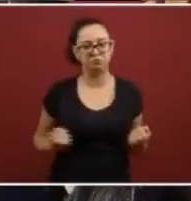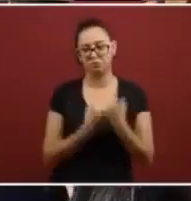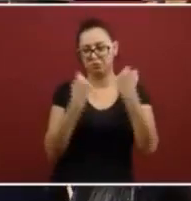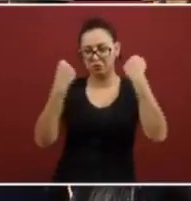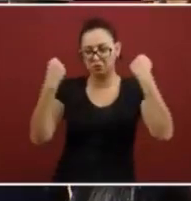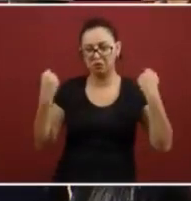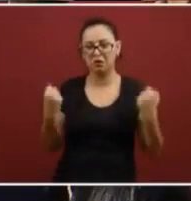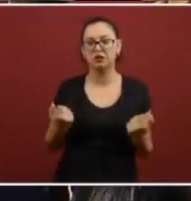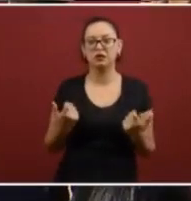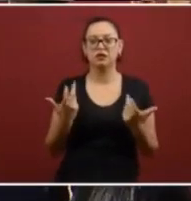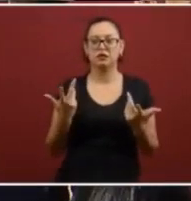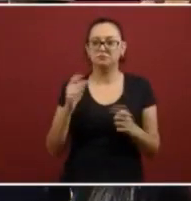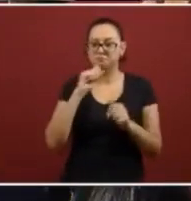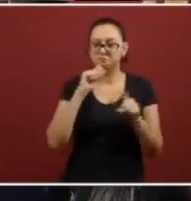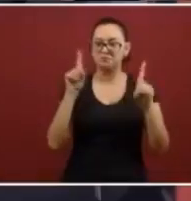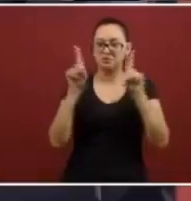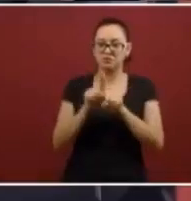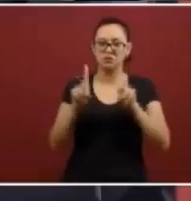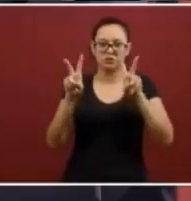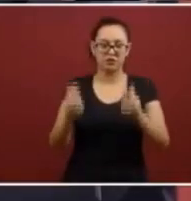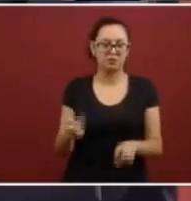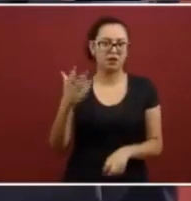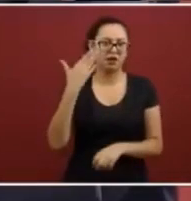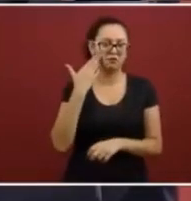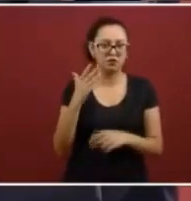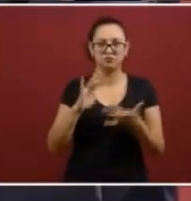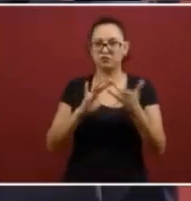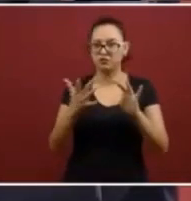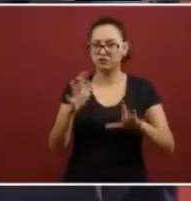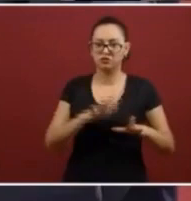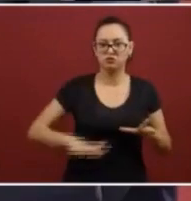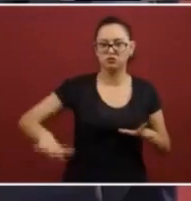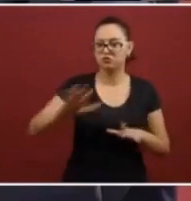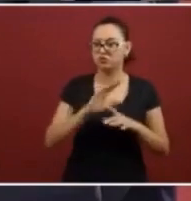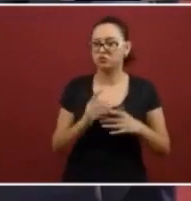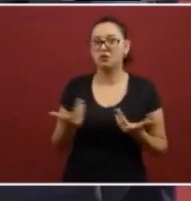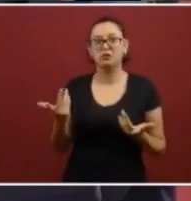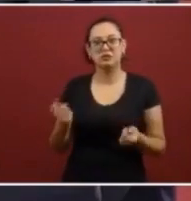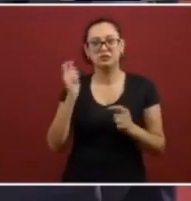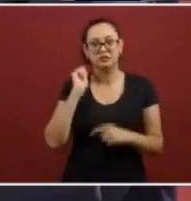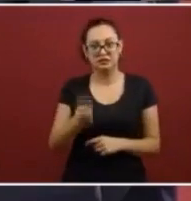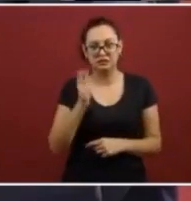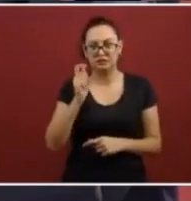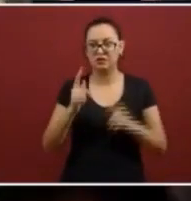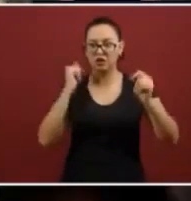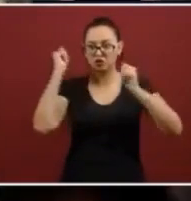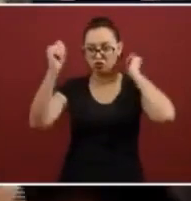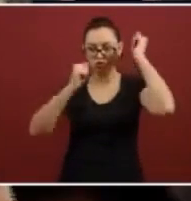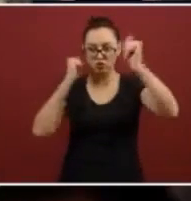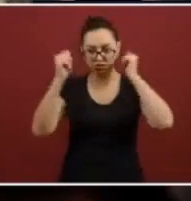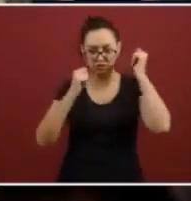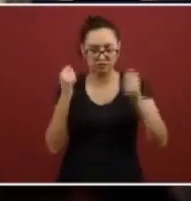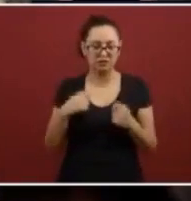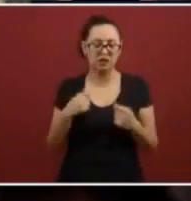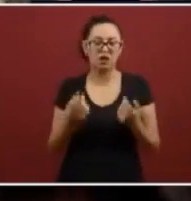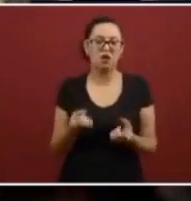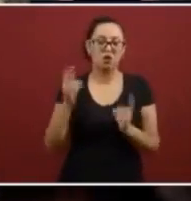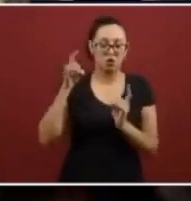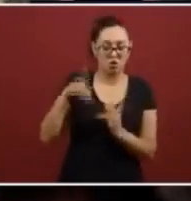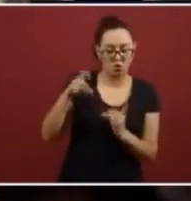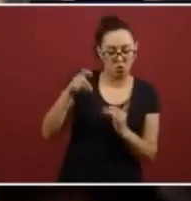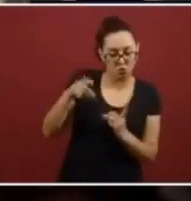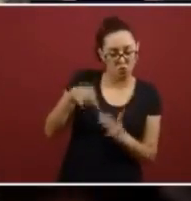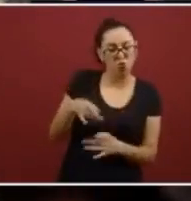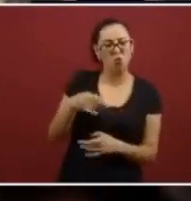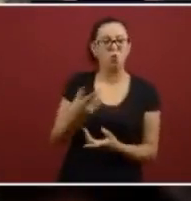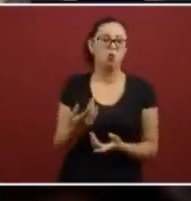generado impacto internacional a través de las redes sociales, donde bajan a las turistas internacionales de los, llámese de los Uber, para